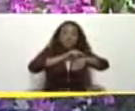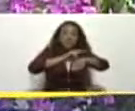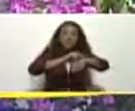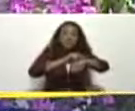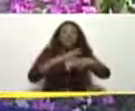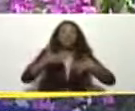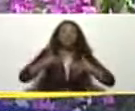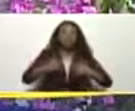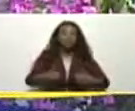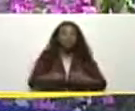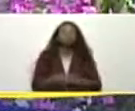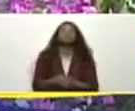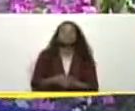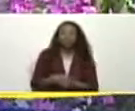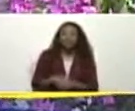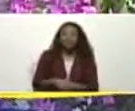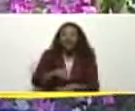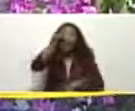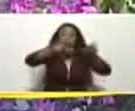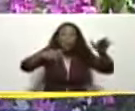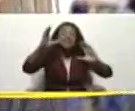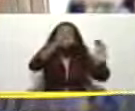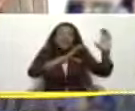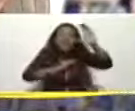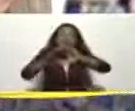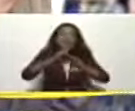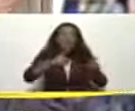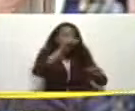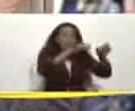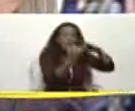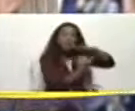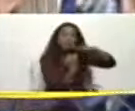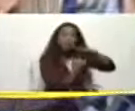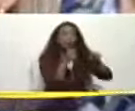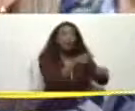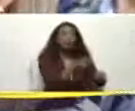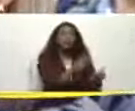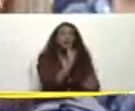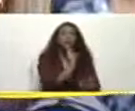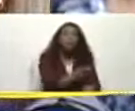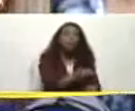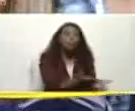la salud y a la comunidad científica del país.